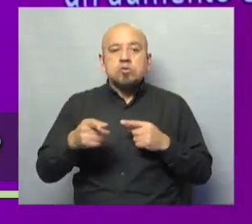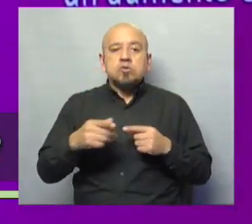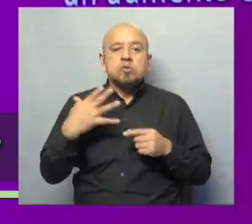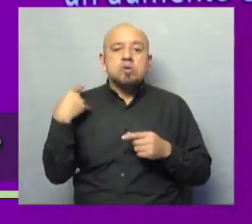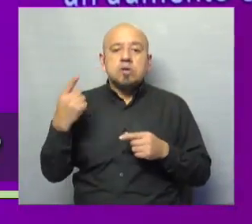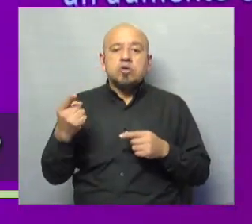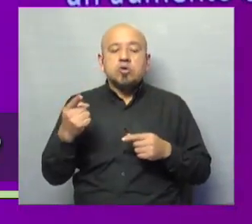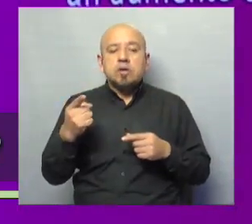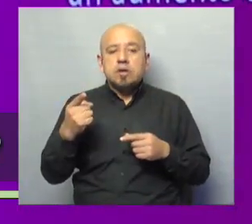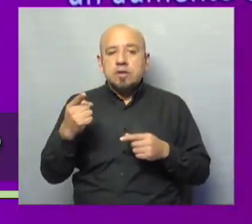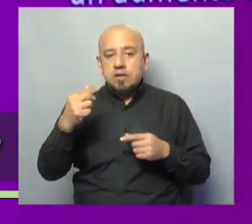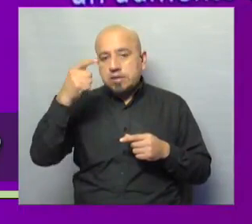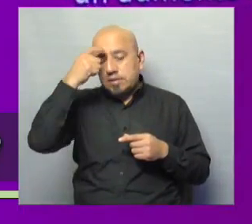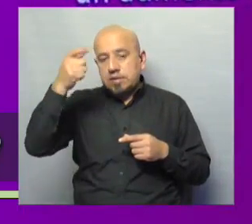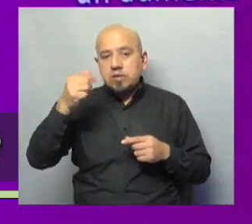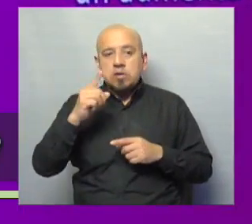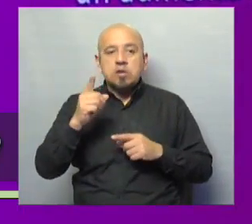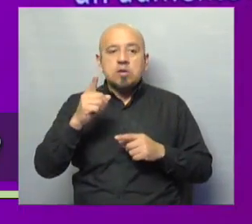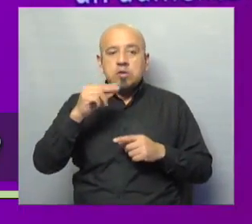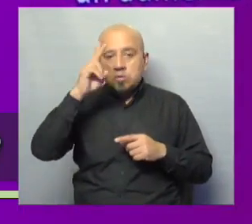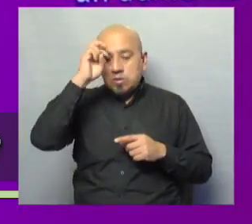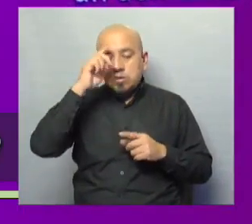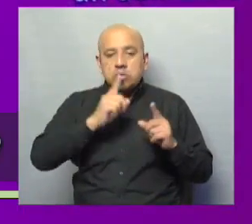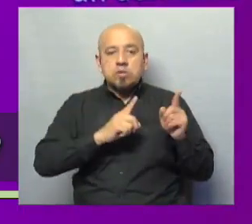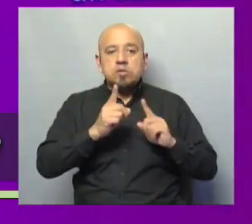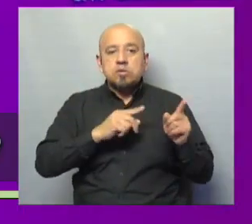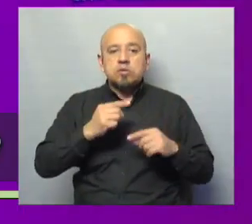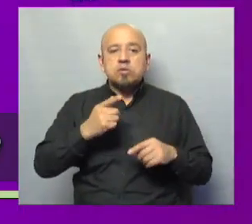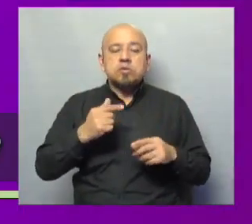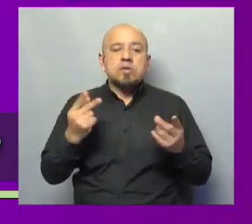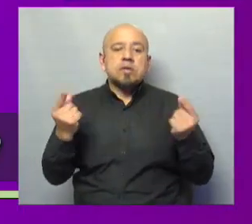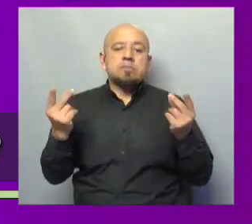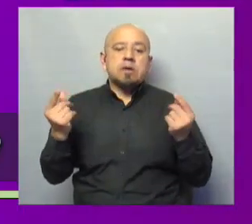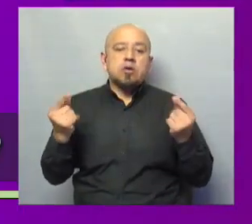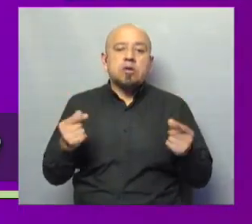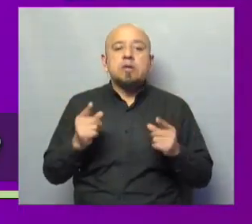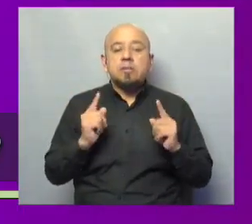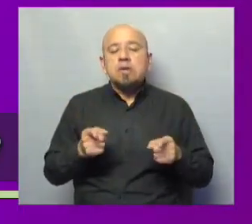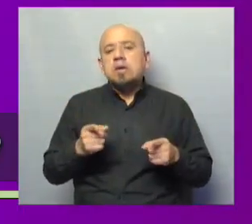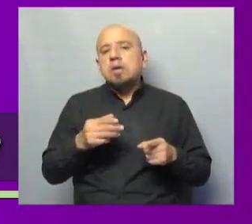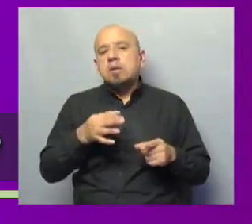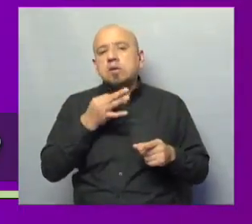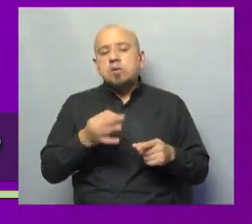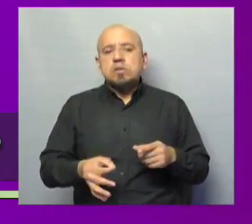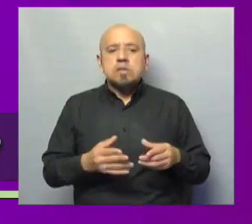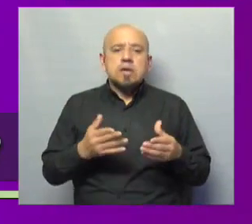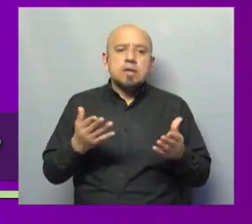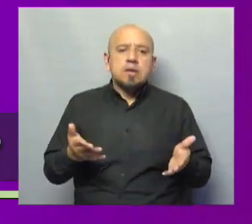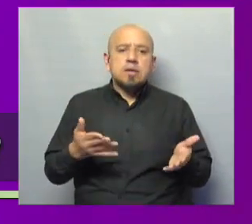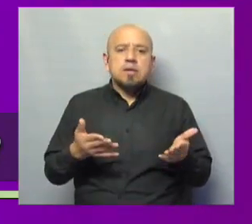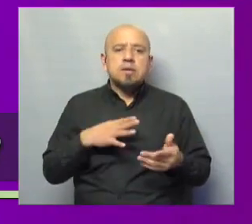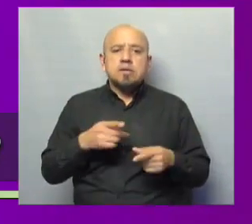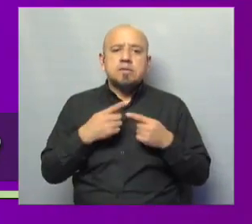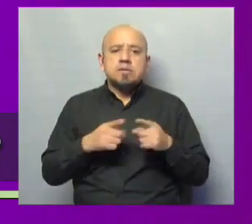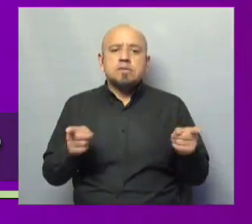directora técnica del hospital universitario y también de la asociación española que nos comentaba acerca de las diferencias sobre todo que